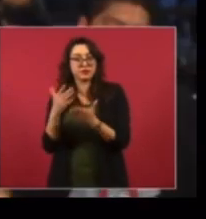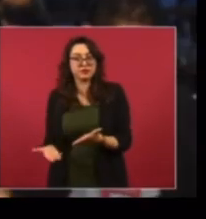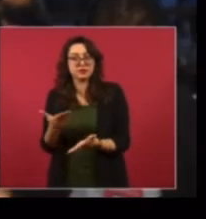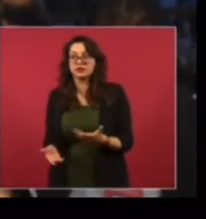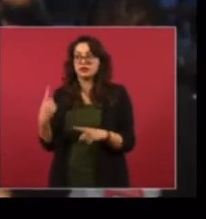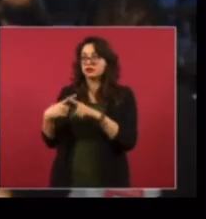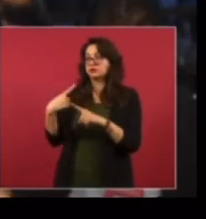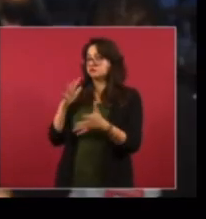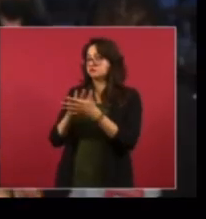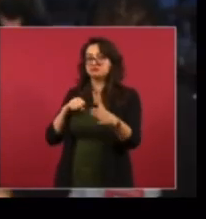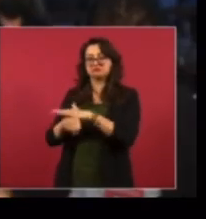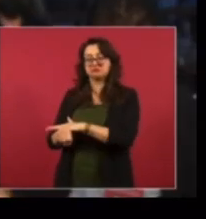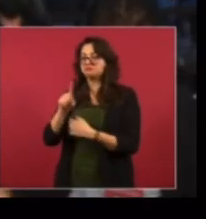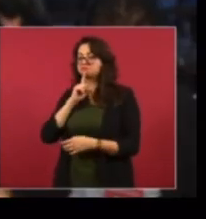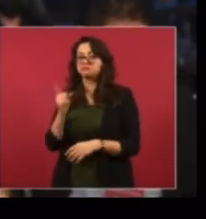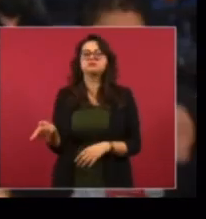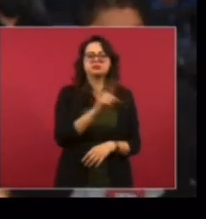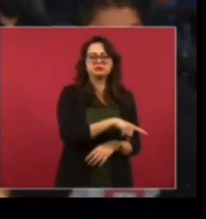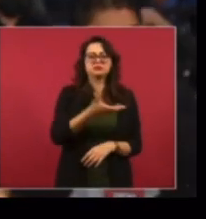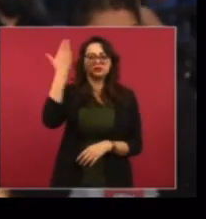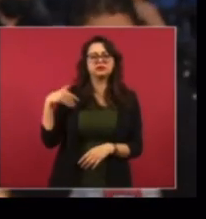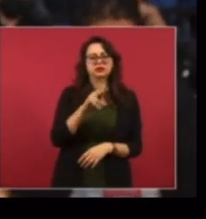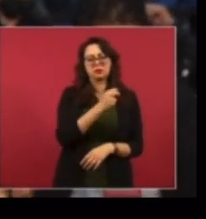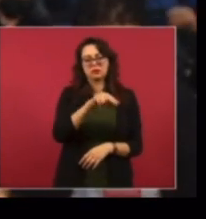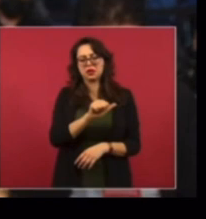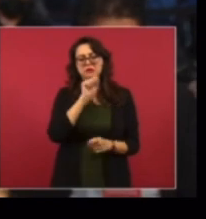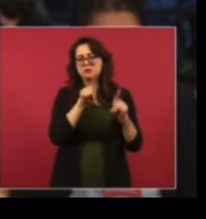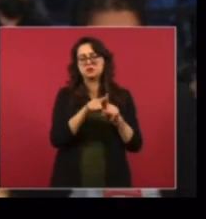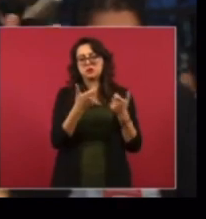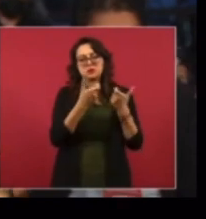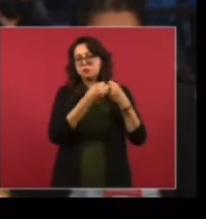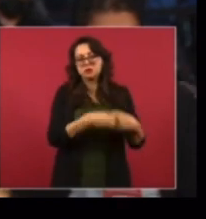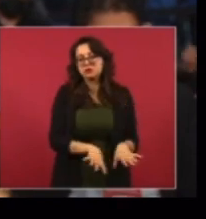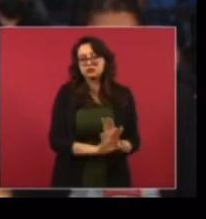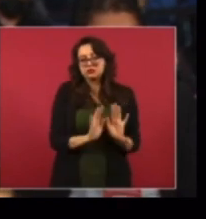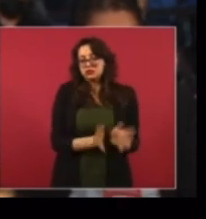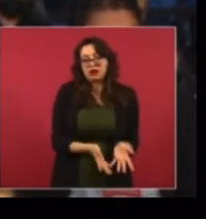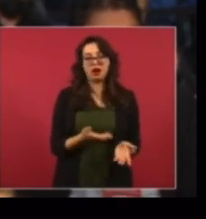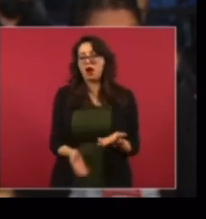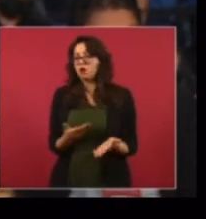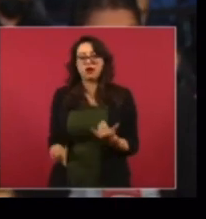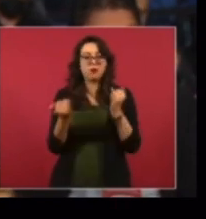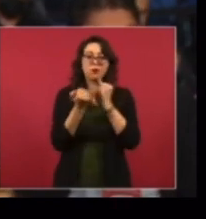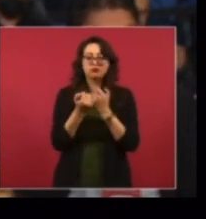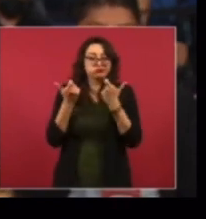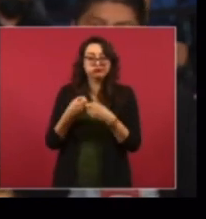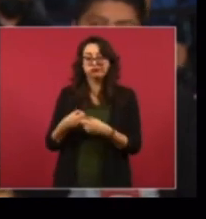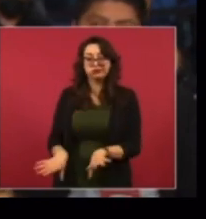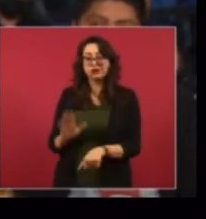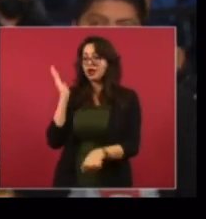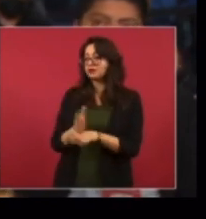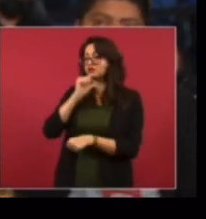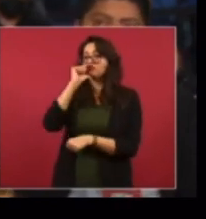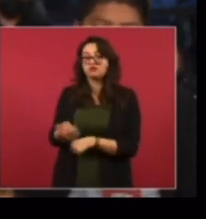esta estafa maestra tampoco Vimos a nadie que pagara por esos recursos no se recuperaron es la historia de siempre presidente de que no hay castigo